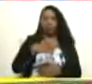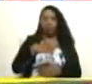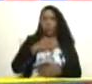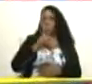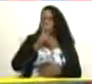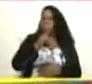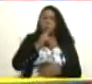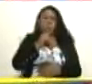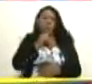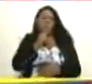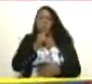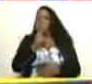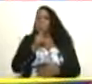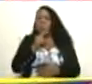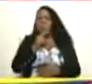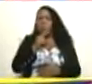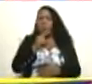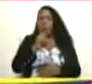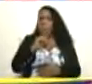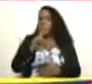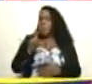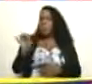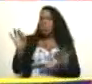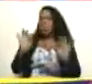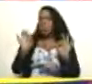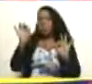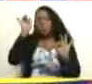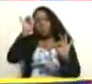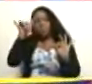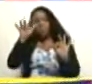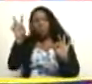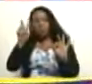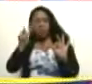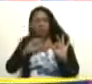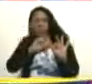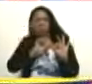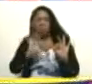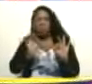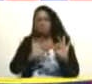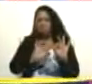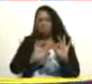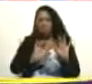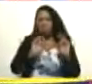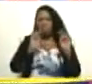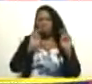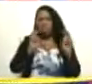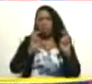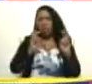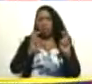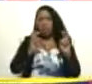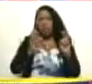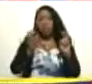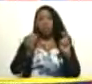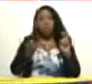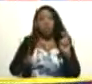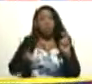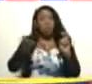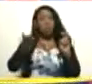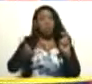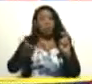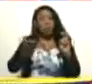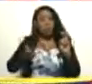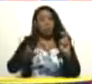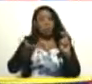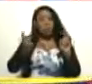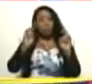ninguna necesidad de consultar al pueblo de Venezuela en una materia de tan crucial